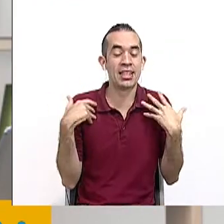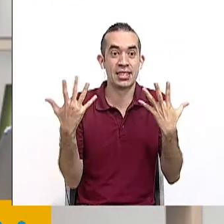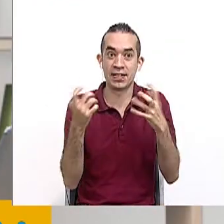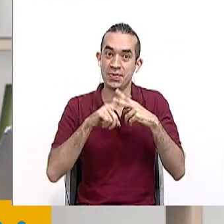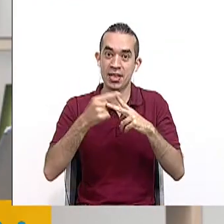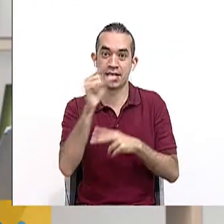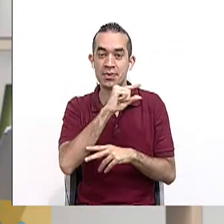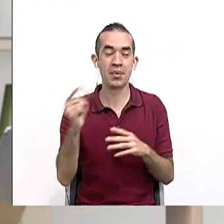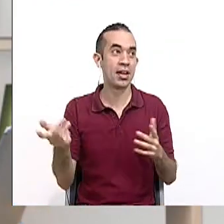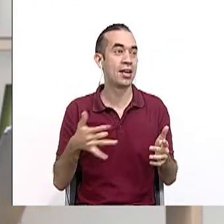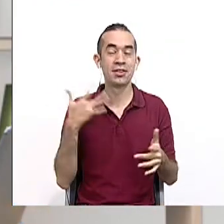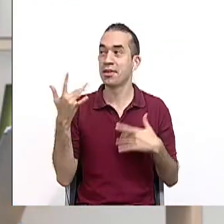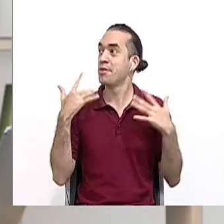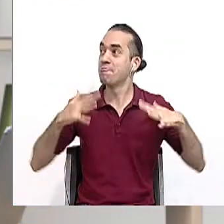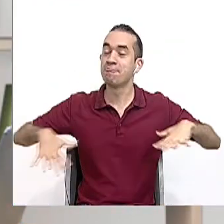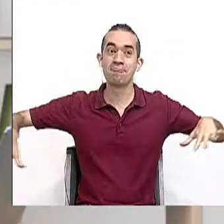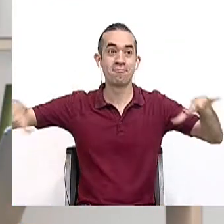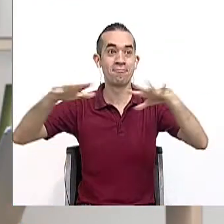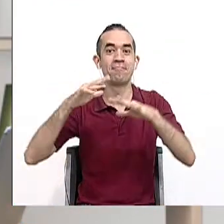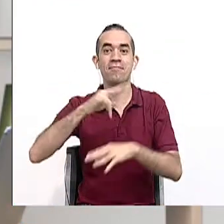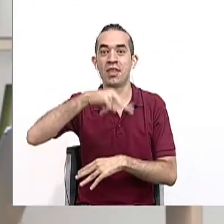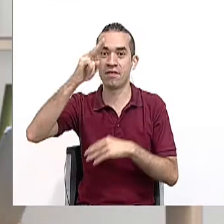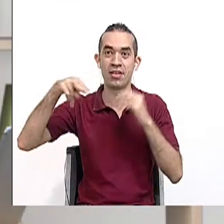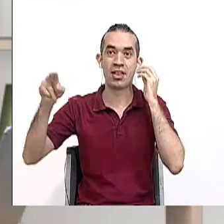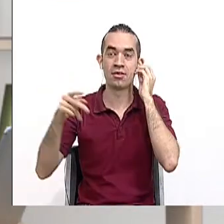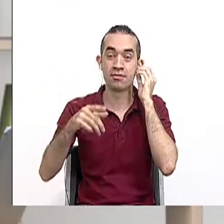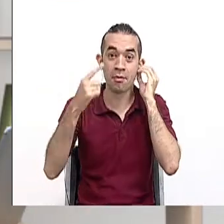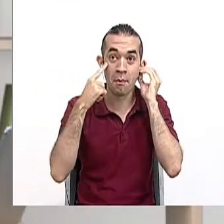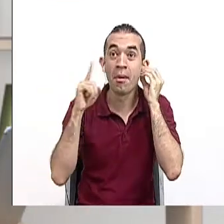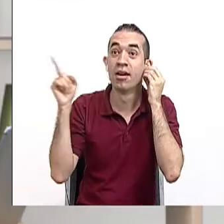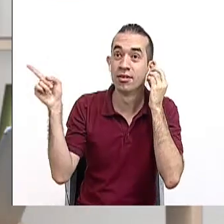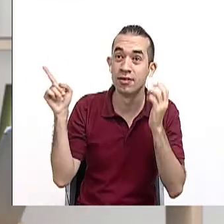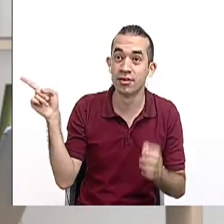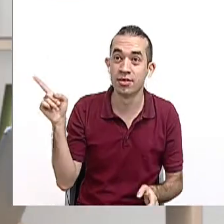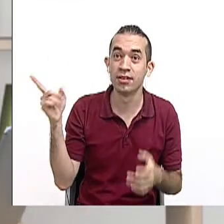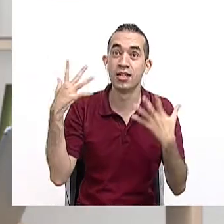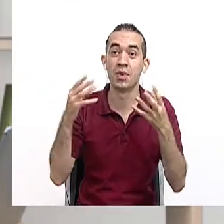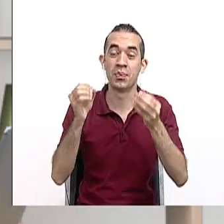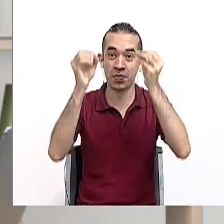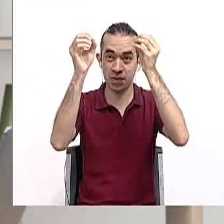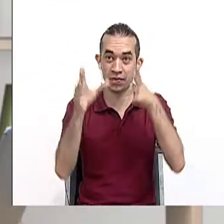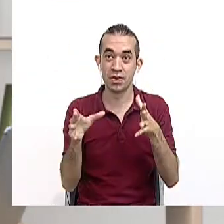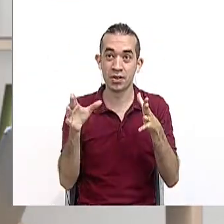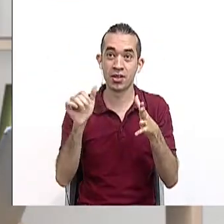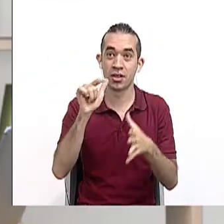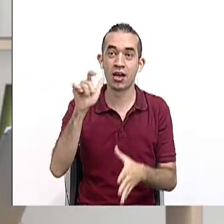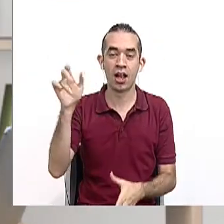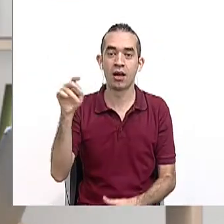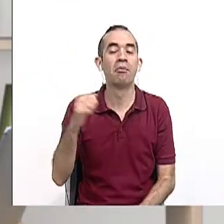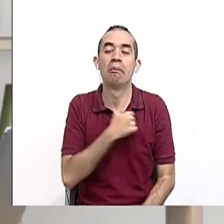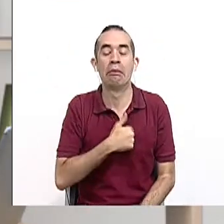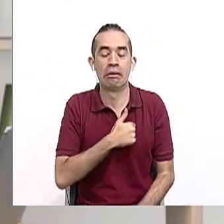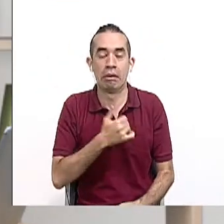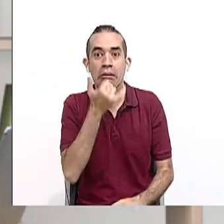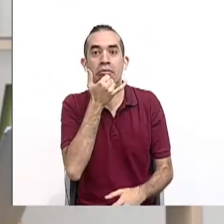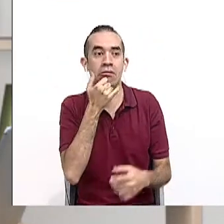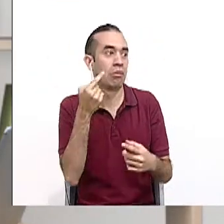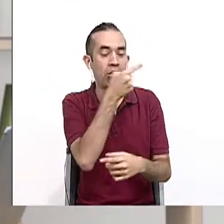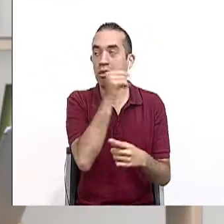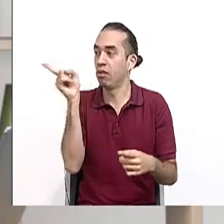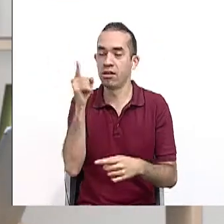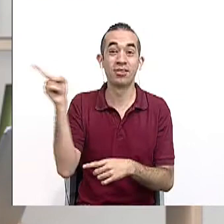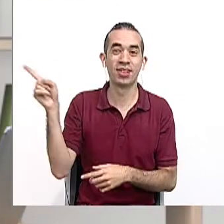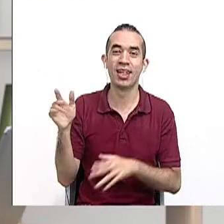aires navideños que vemos aquí en nuestro set. Es más, vean, ya el profe Alan nos trajo, ay no, mentira, está aquí, el árbol de